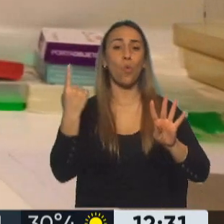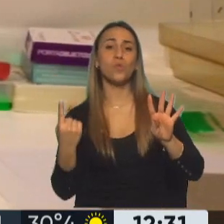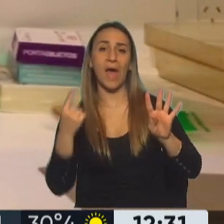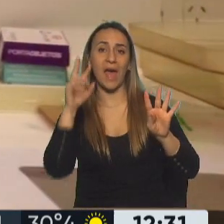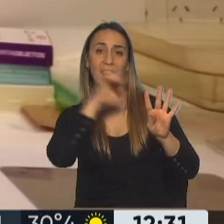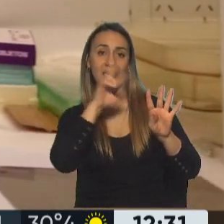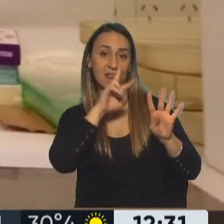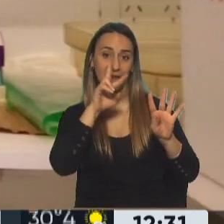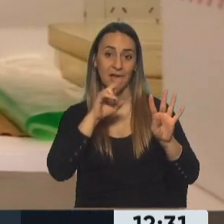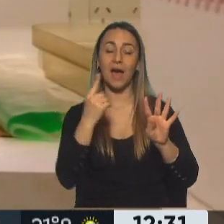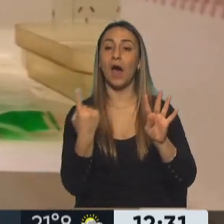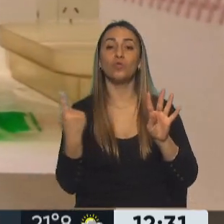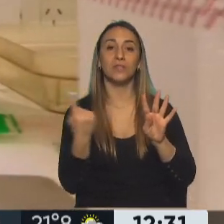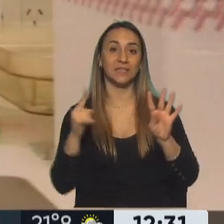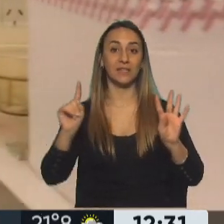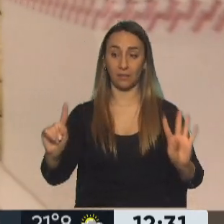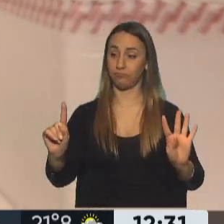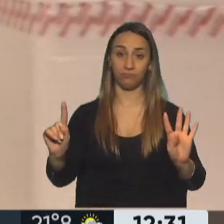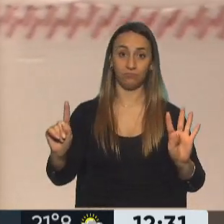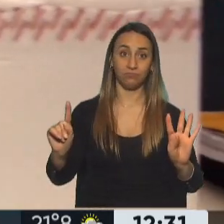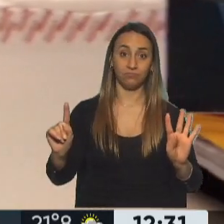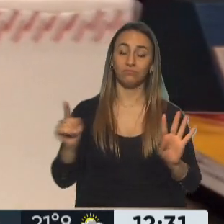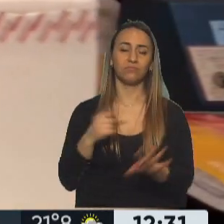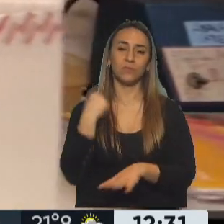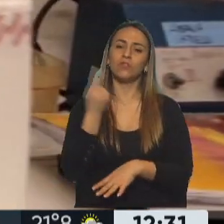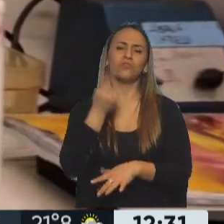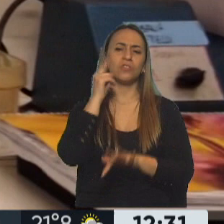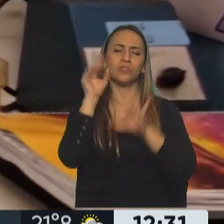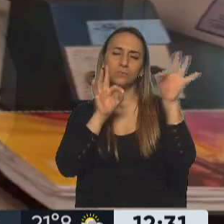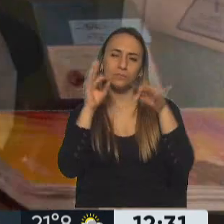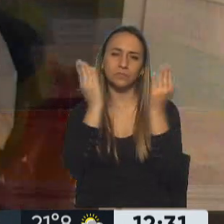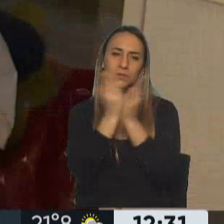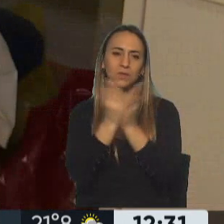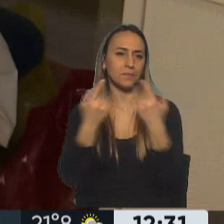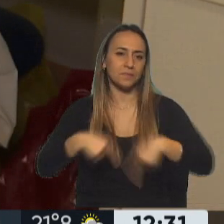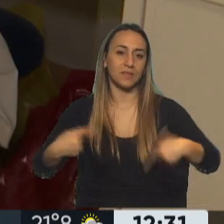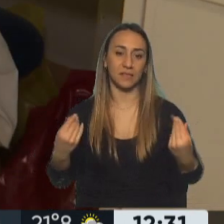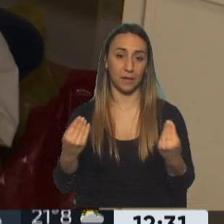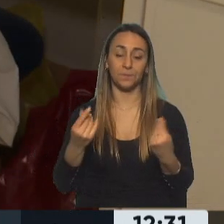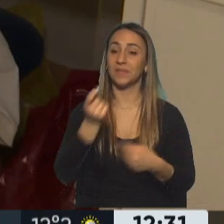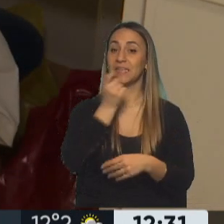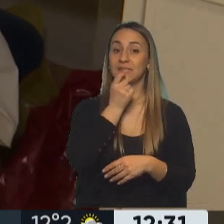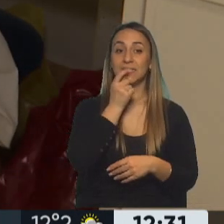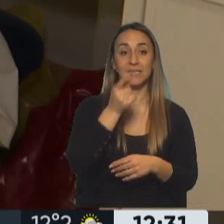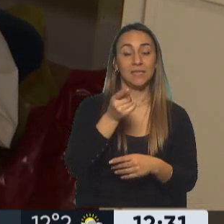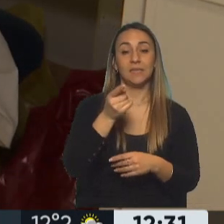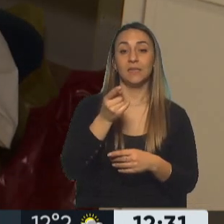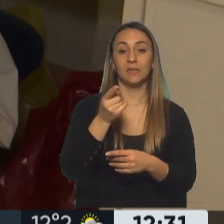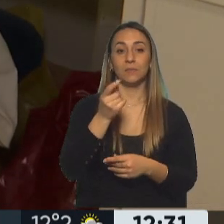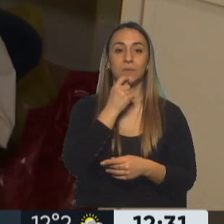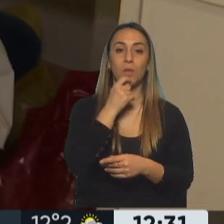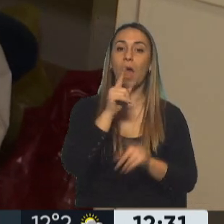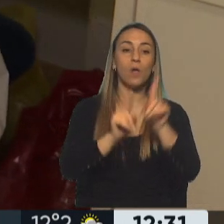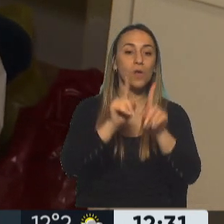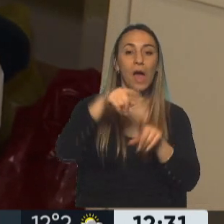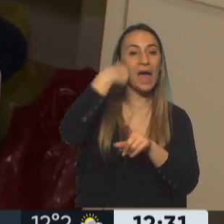autista. Nosotros lo que hemos visto en nuestro modelo, que poniendo animales autistas